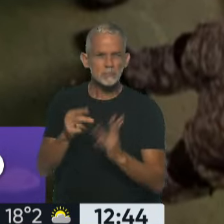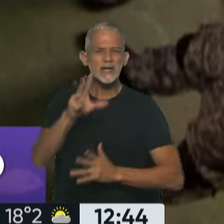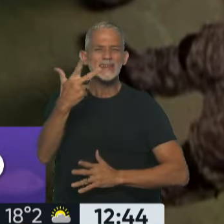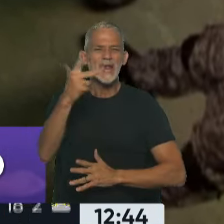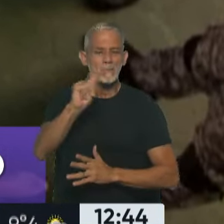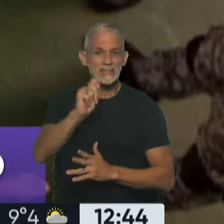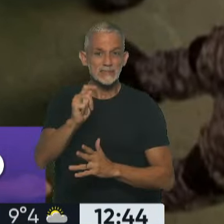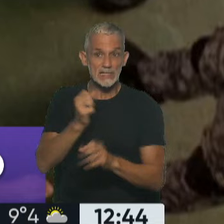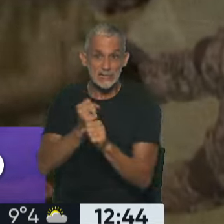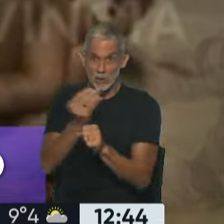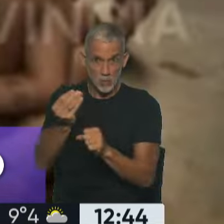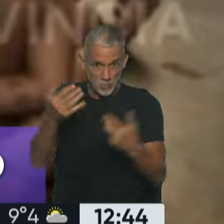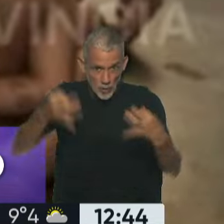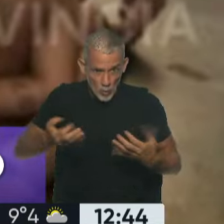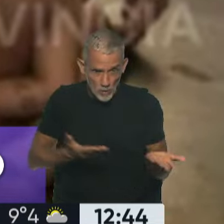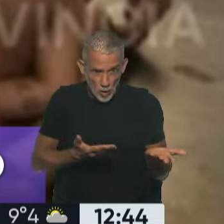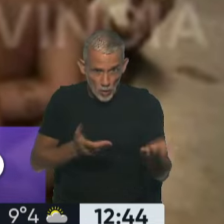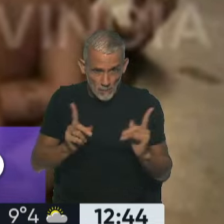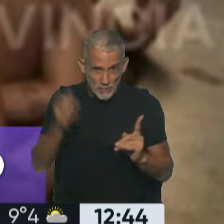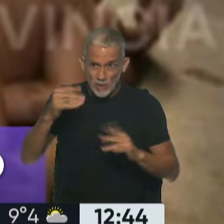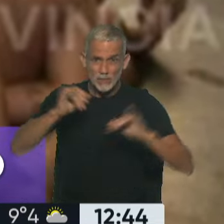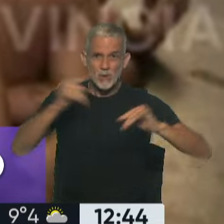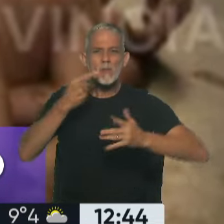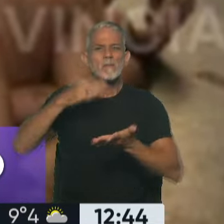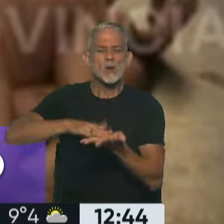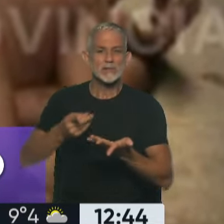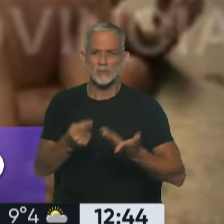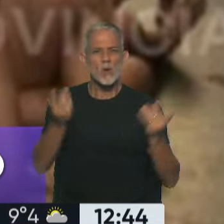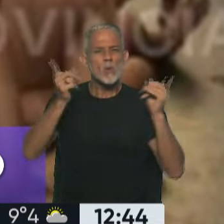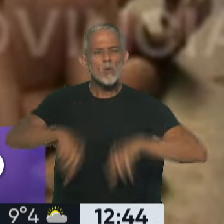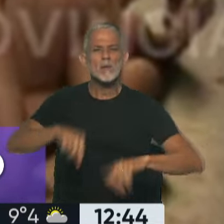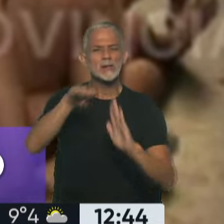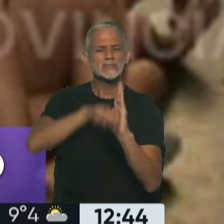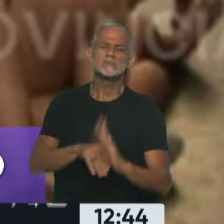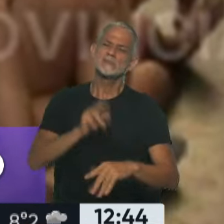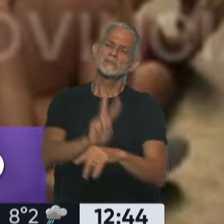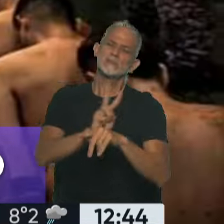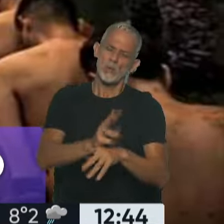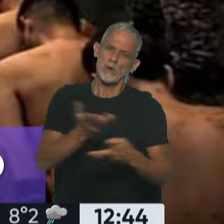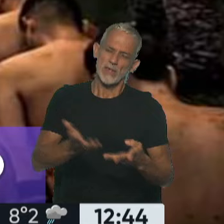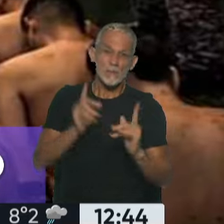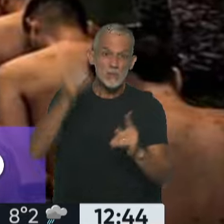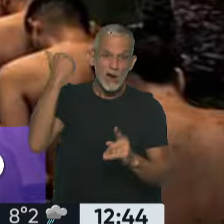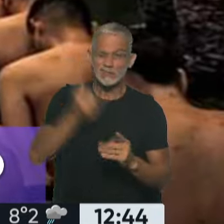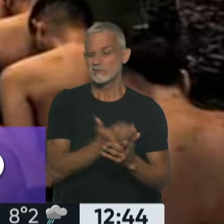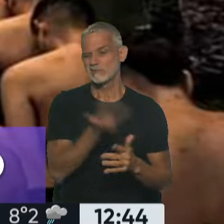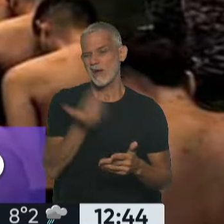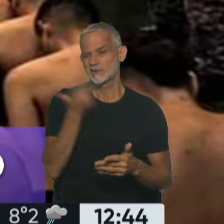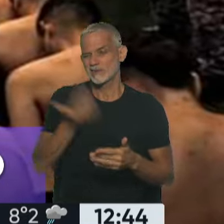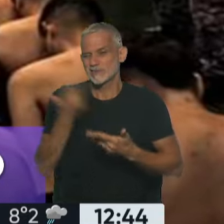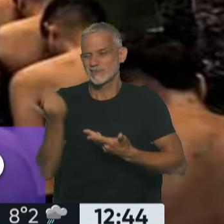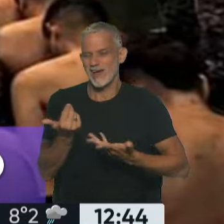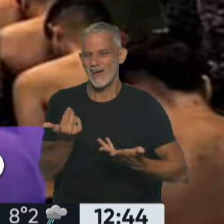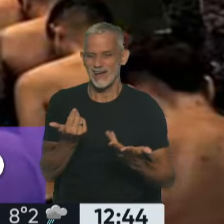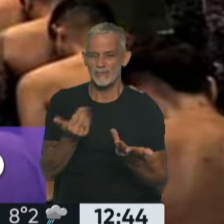meses de gestión, que tiene que ver con volver a implementar las medidas de seguridad que habían sido, no en